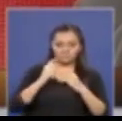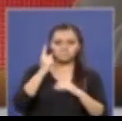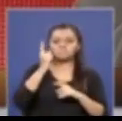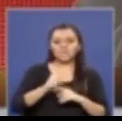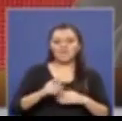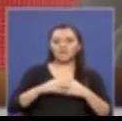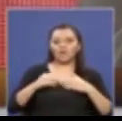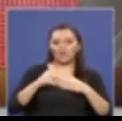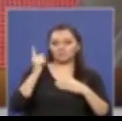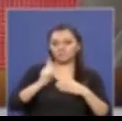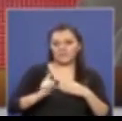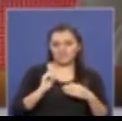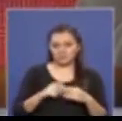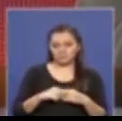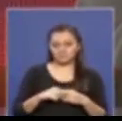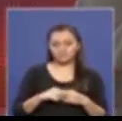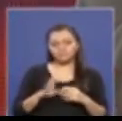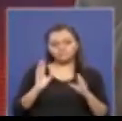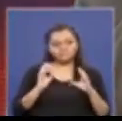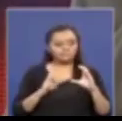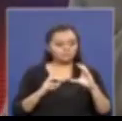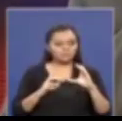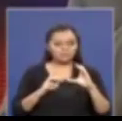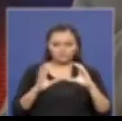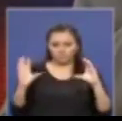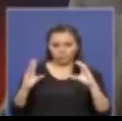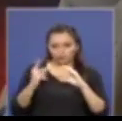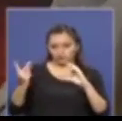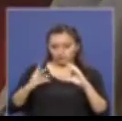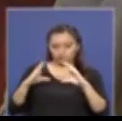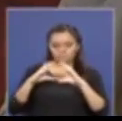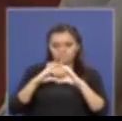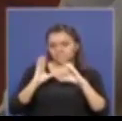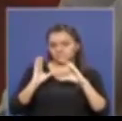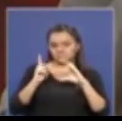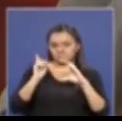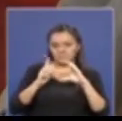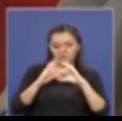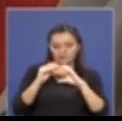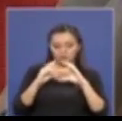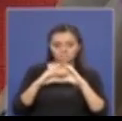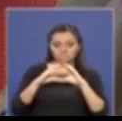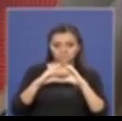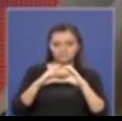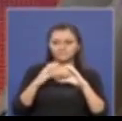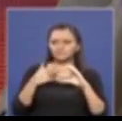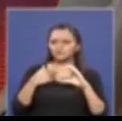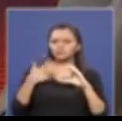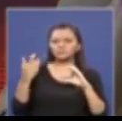casa, tienen que prestar, hacer un préstamo, ¿ya?